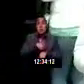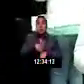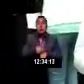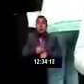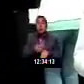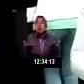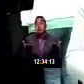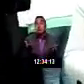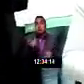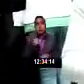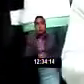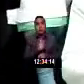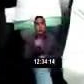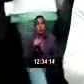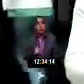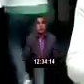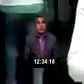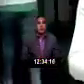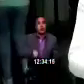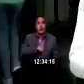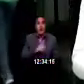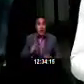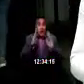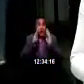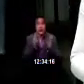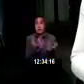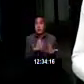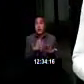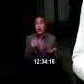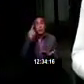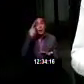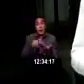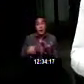esta deliberación? Precisamente es lo que estamos pendientes